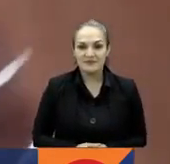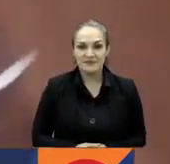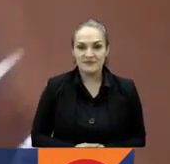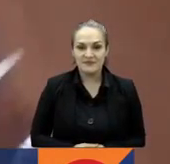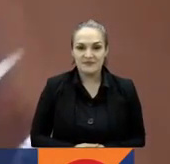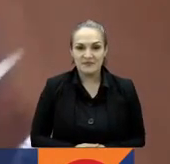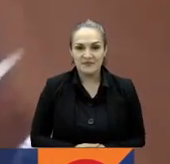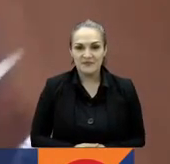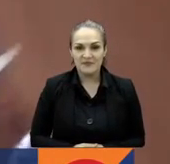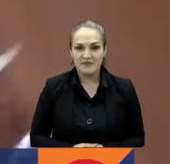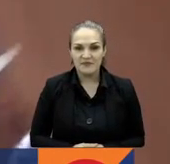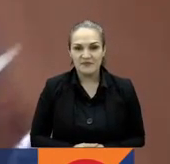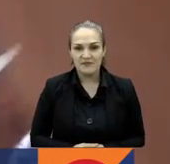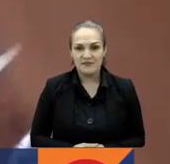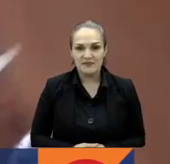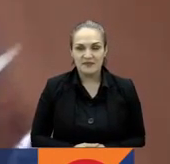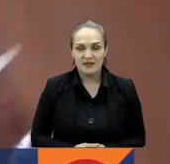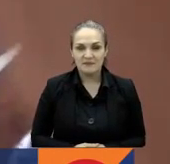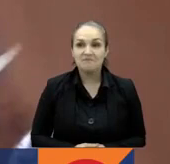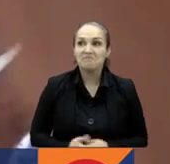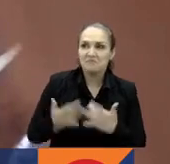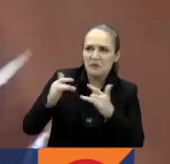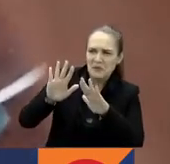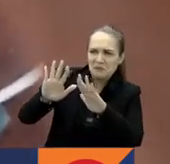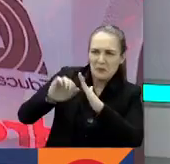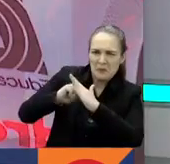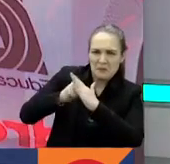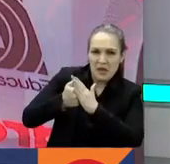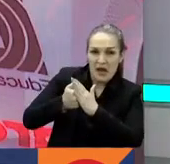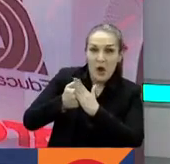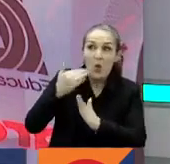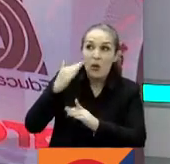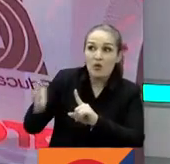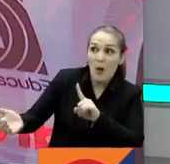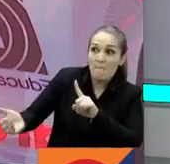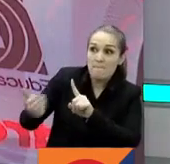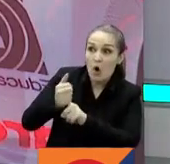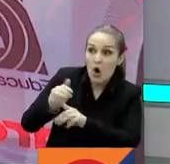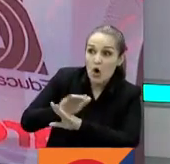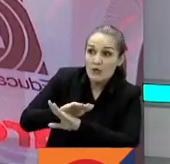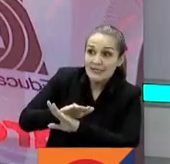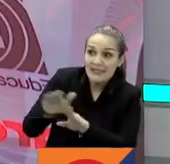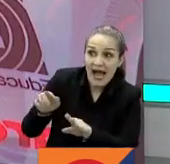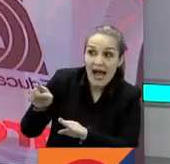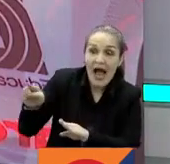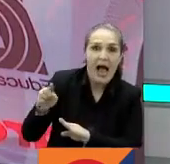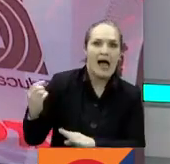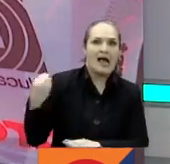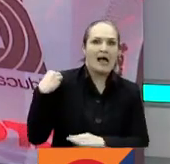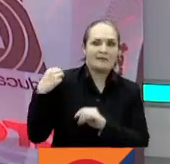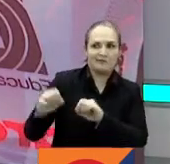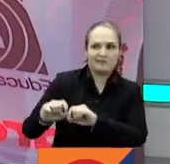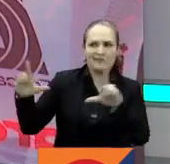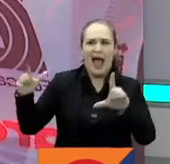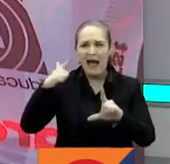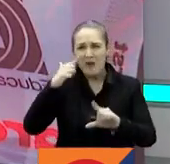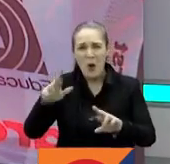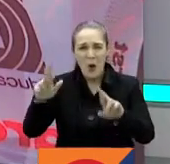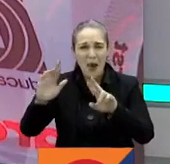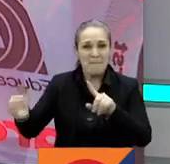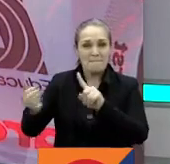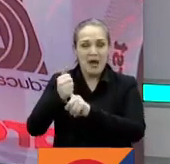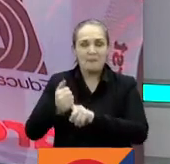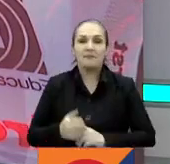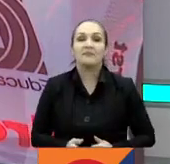Estaremos muy atentos, Carlos Julio, ya cuando consiga Luis Javier Mosquera, estaremos atentos a ver si alcanzamos a tener algunas palabritas. Por el